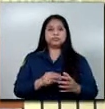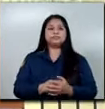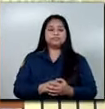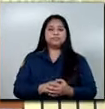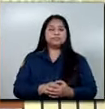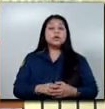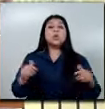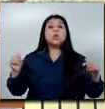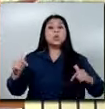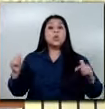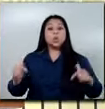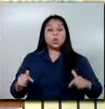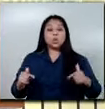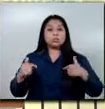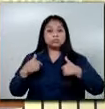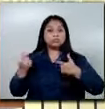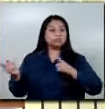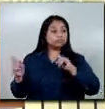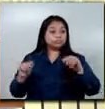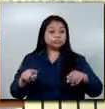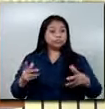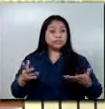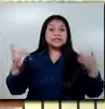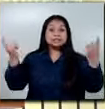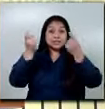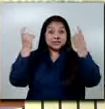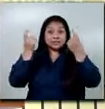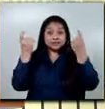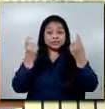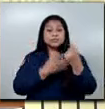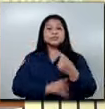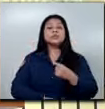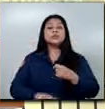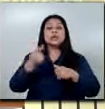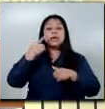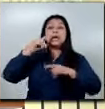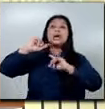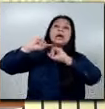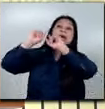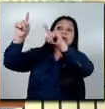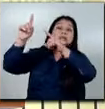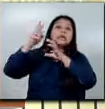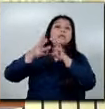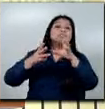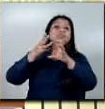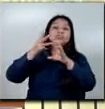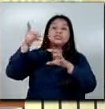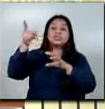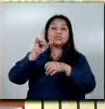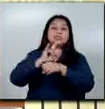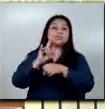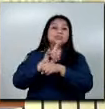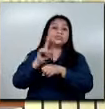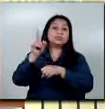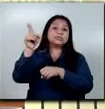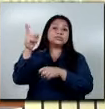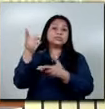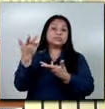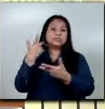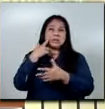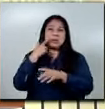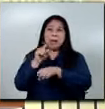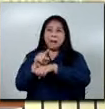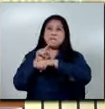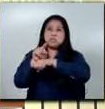Hoy, mientras estamos aquí celebrando, en otra parte del mundo están utilizando los